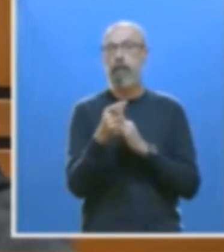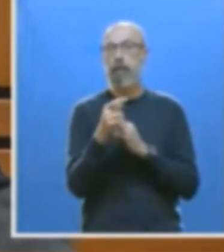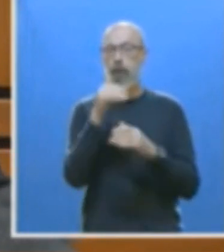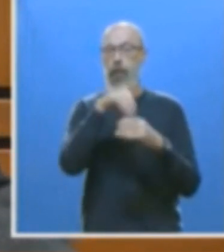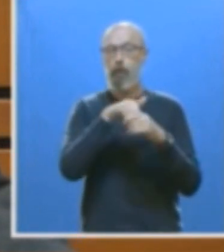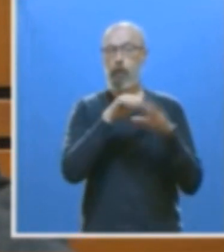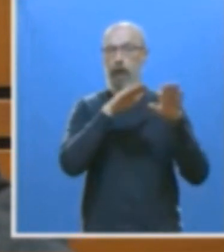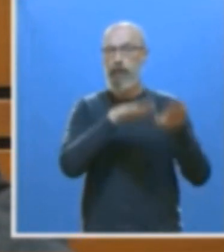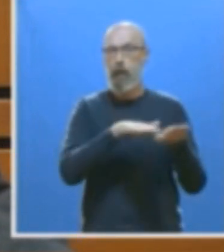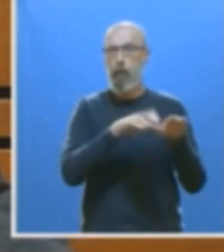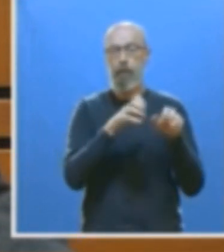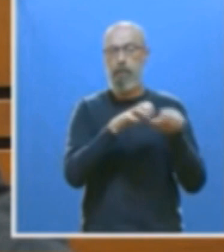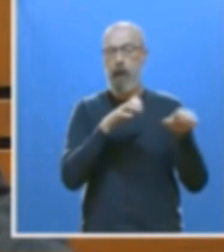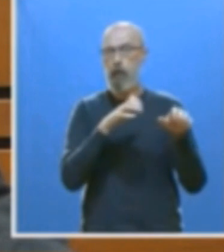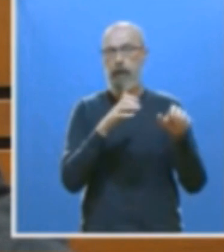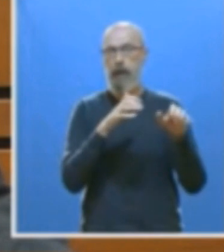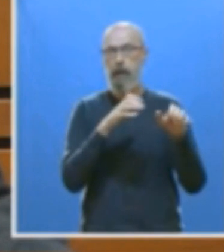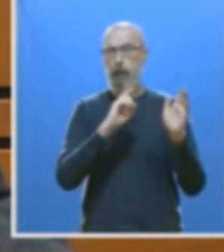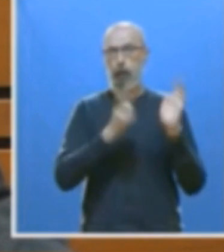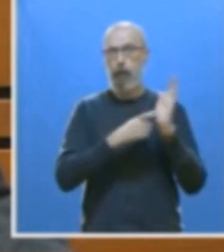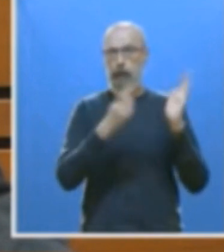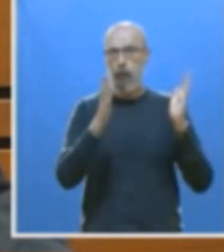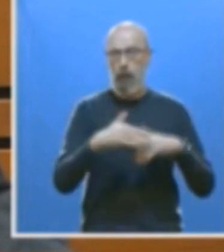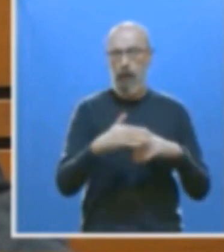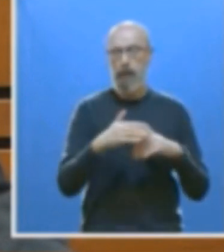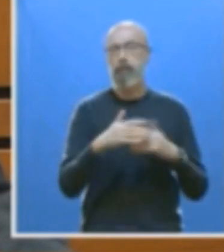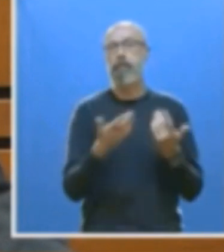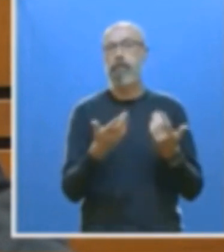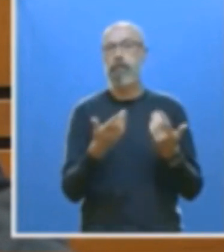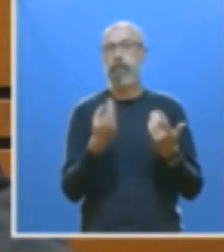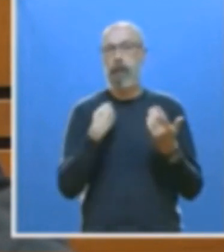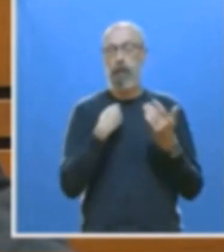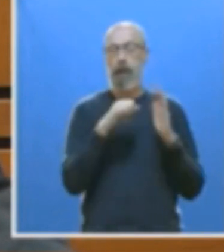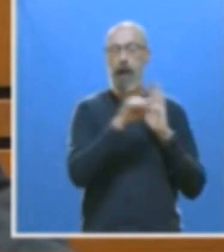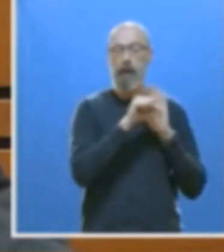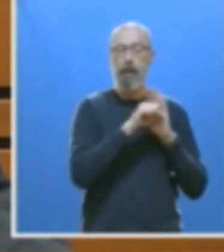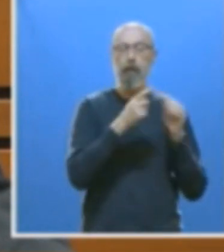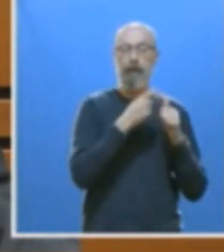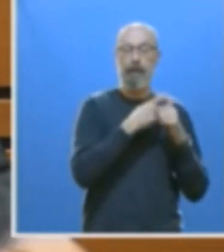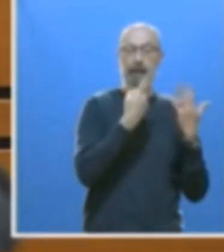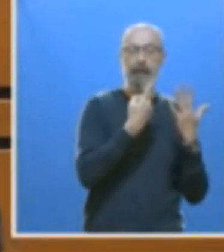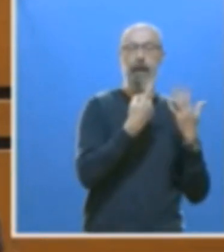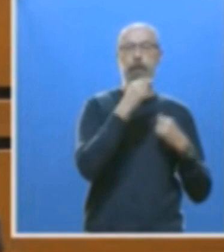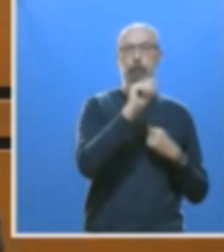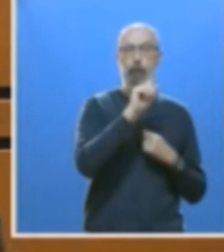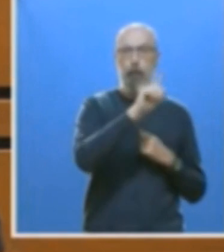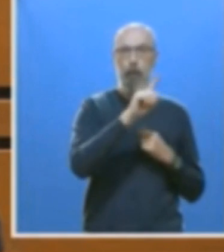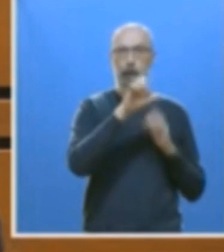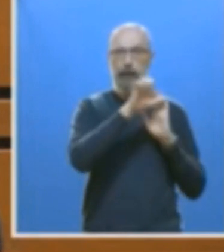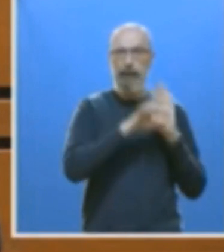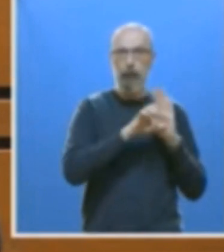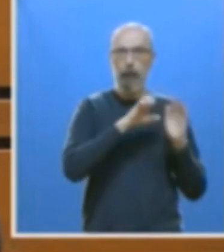de la mayoría absoluta de los miembros de la Cámara y de acuerdo con lo previsto en los artículos 36.1 del Estatuto de Autonomía y